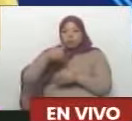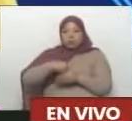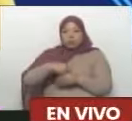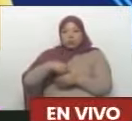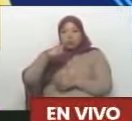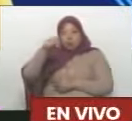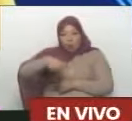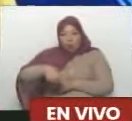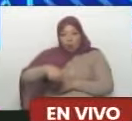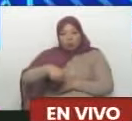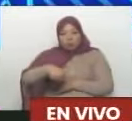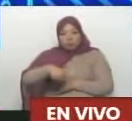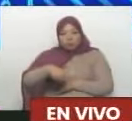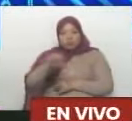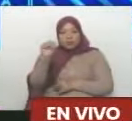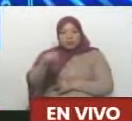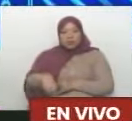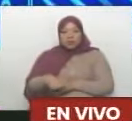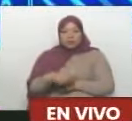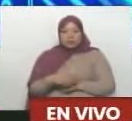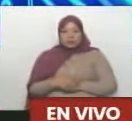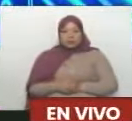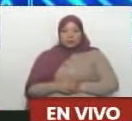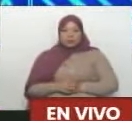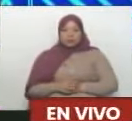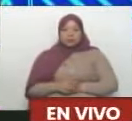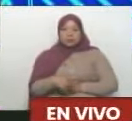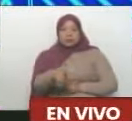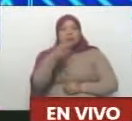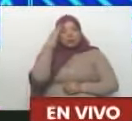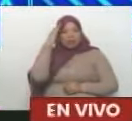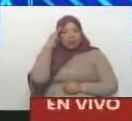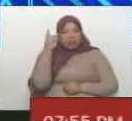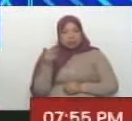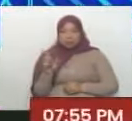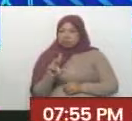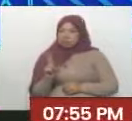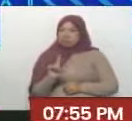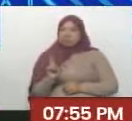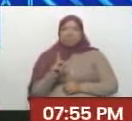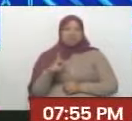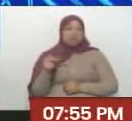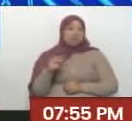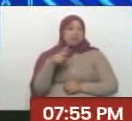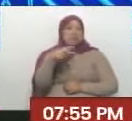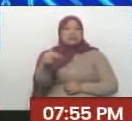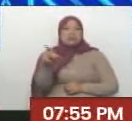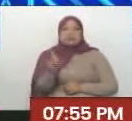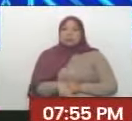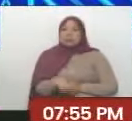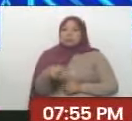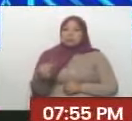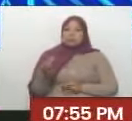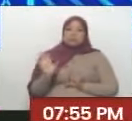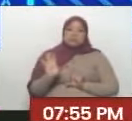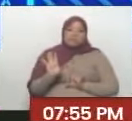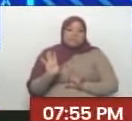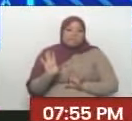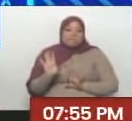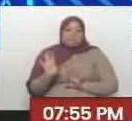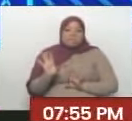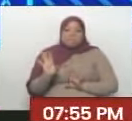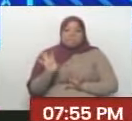eso? Hoy, hace poco. ¿Hoy? Hace pocos momentos. ¿Ustedes lo sabían? No. La